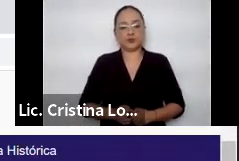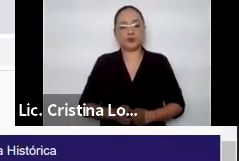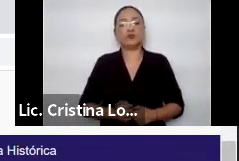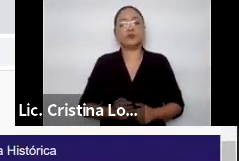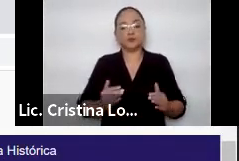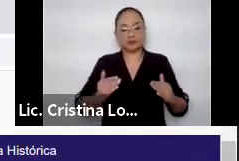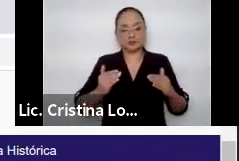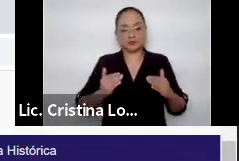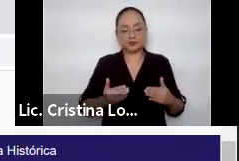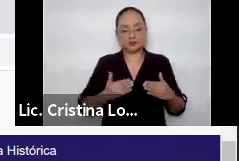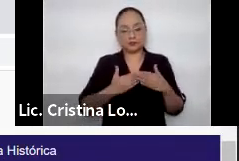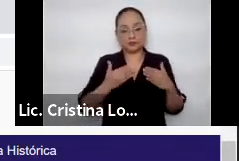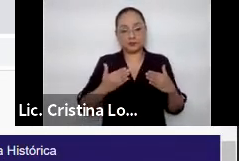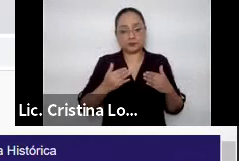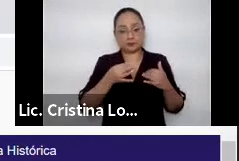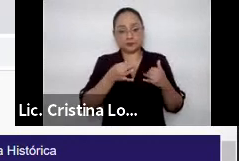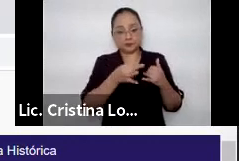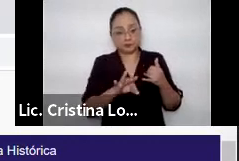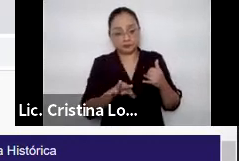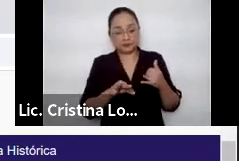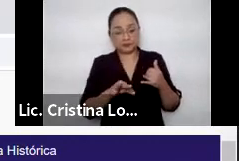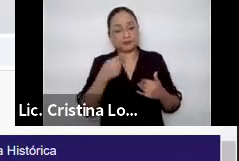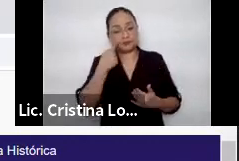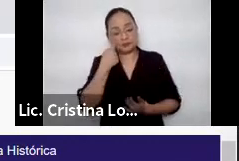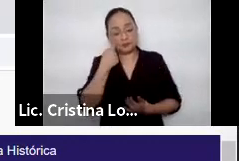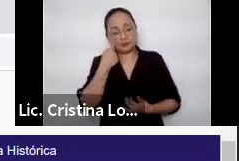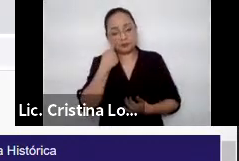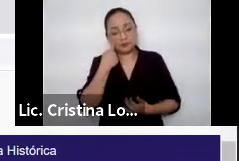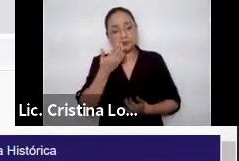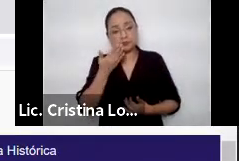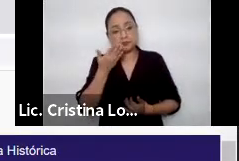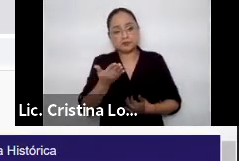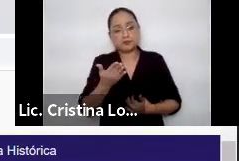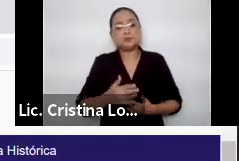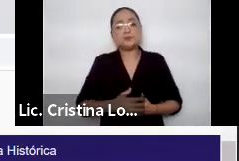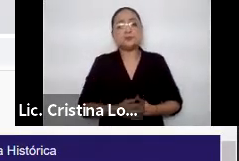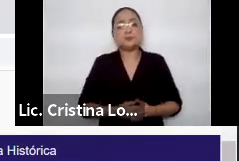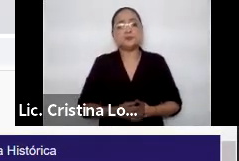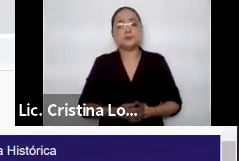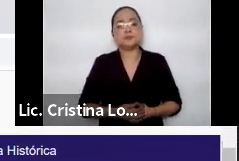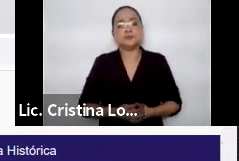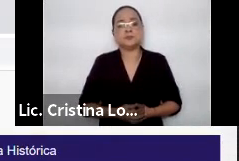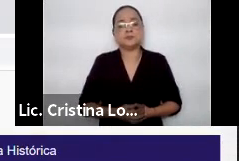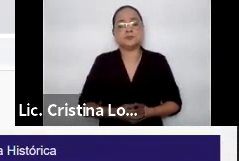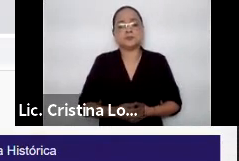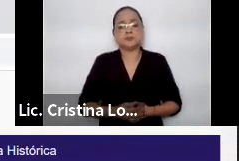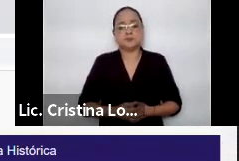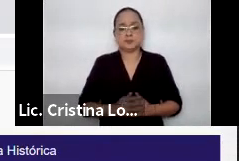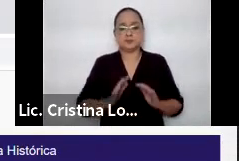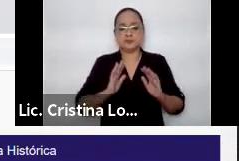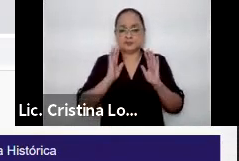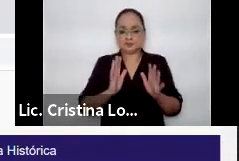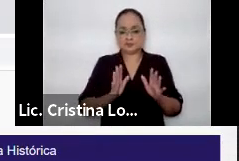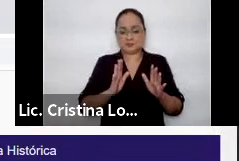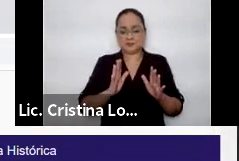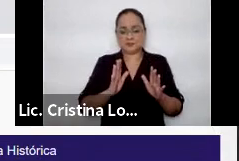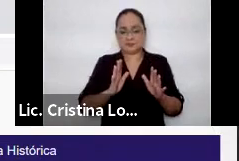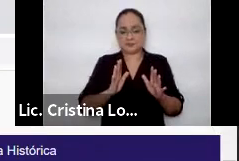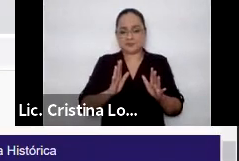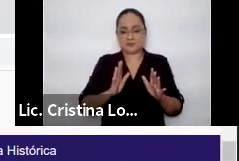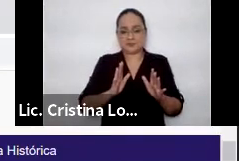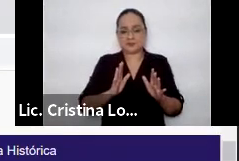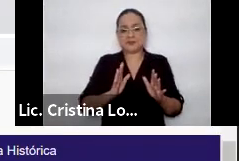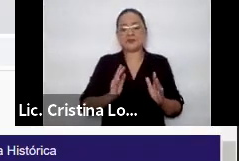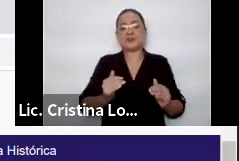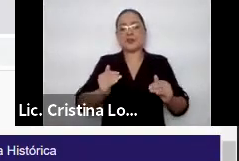Y al final del mismo vamos a poder, miren, aquí están ya los